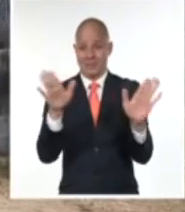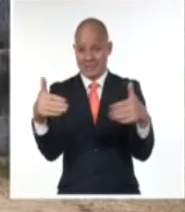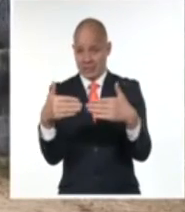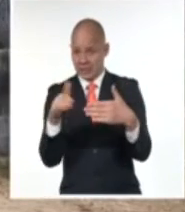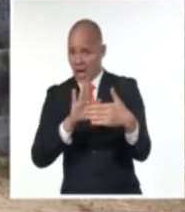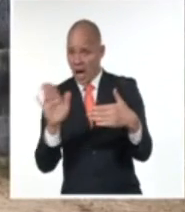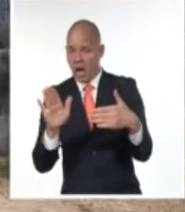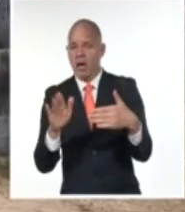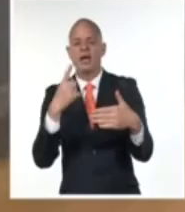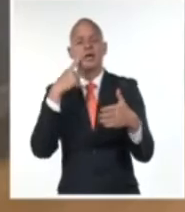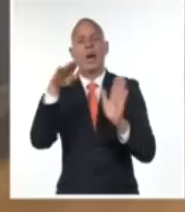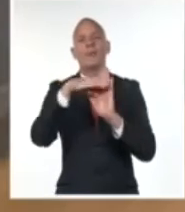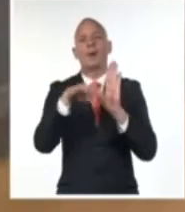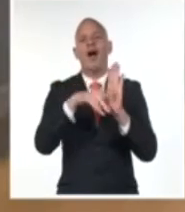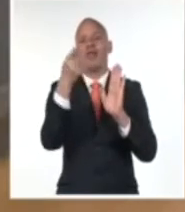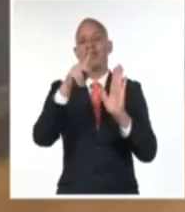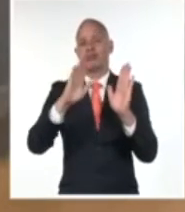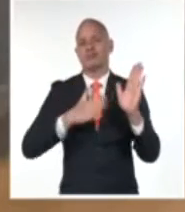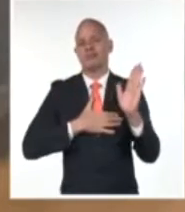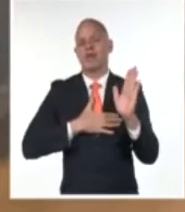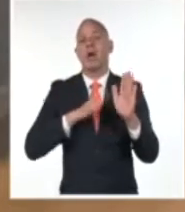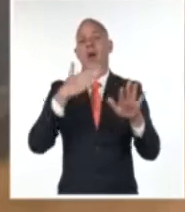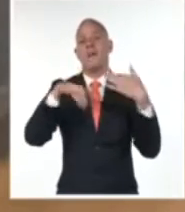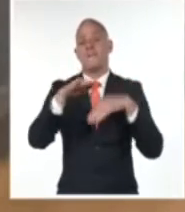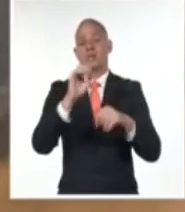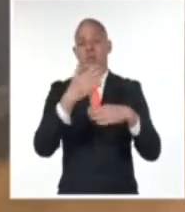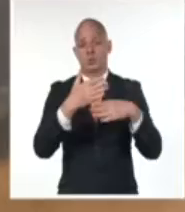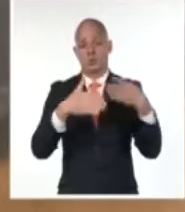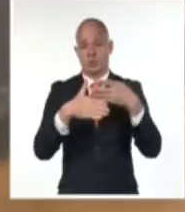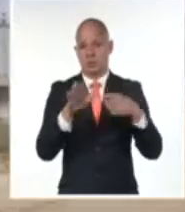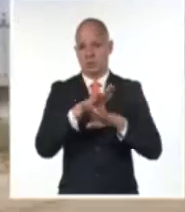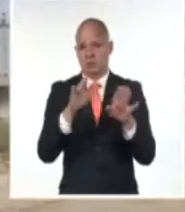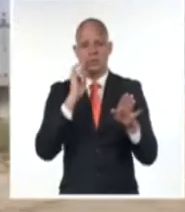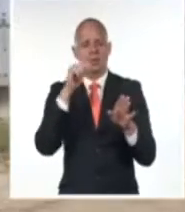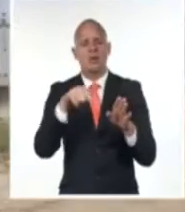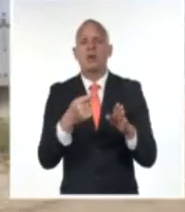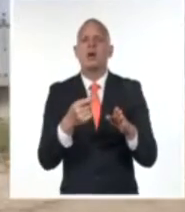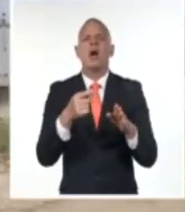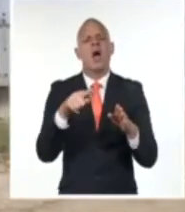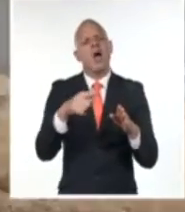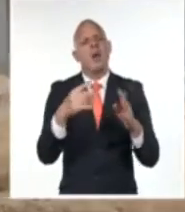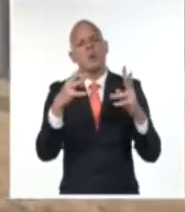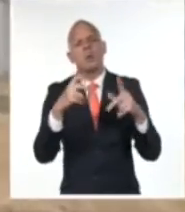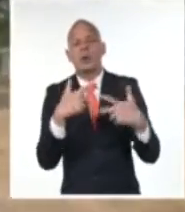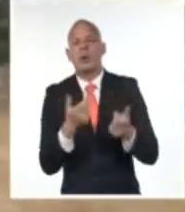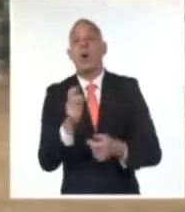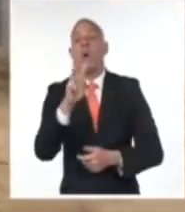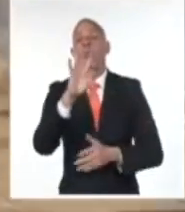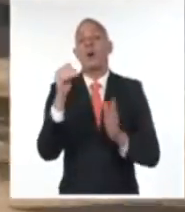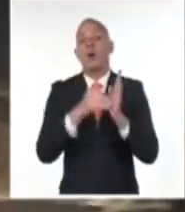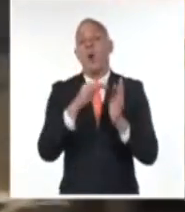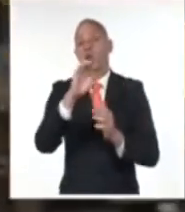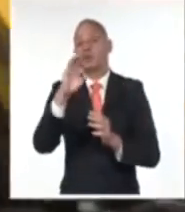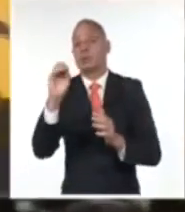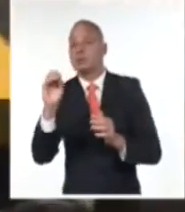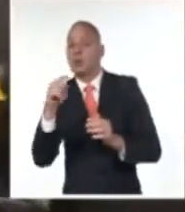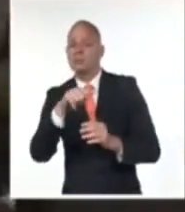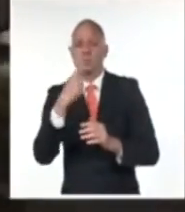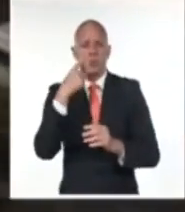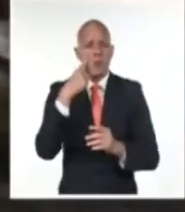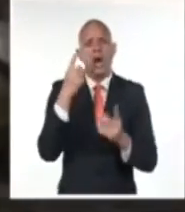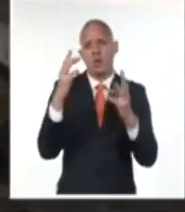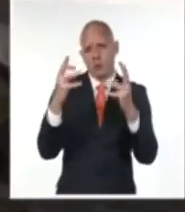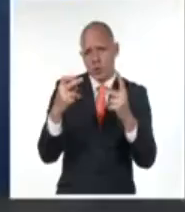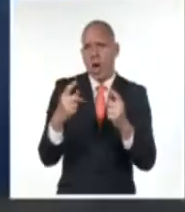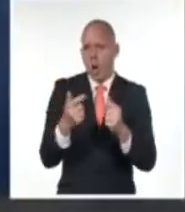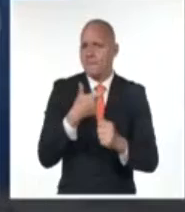12 programas del Ministerio de la Construcción ejecutaron más de 8.463 millones de pesos, con